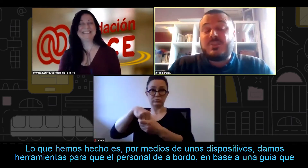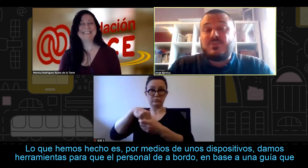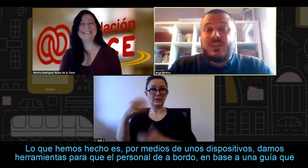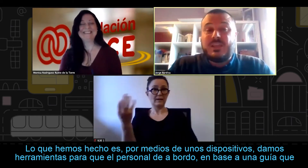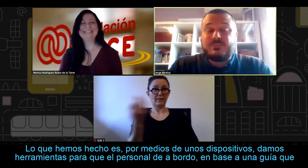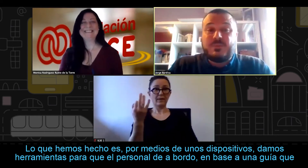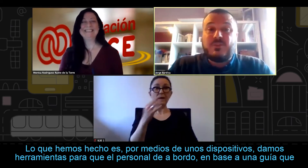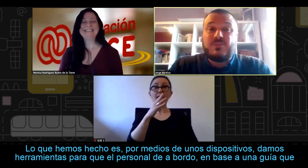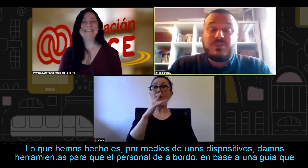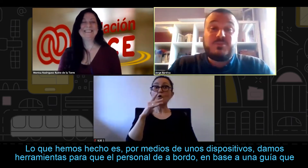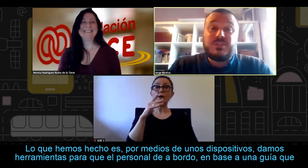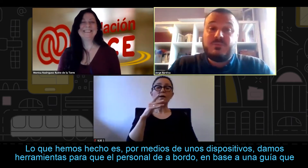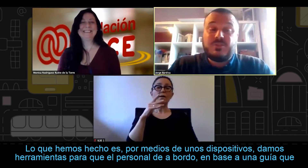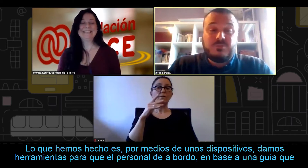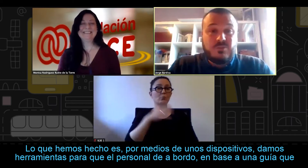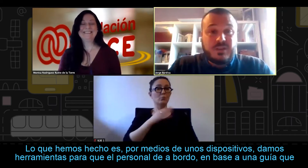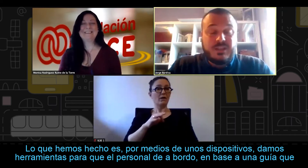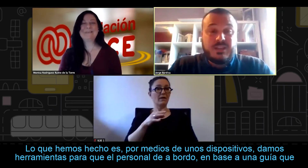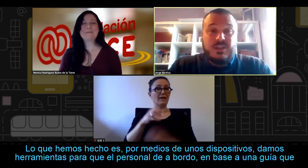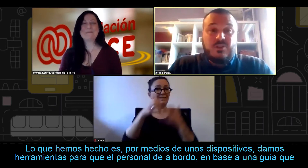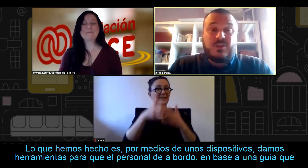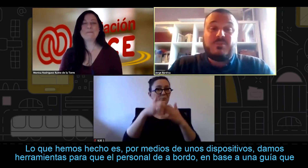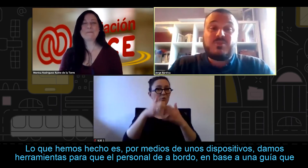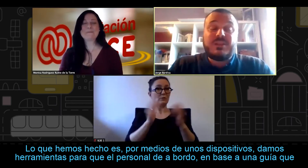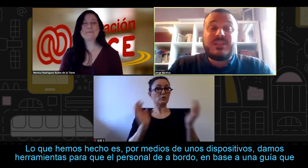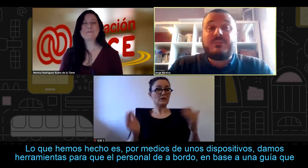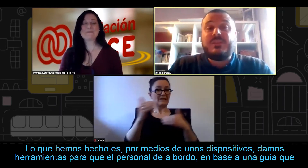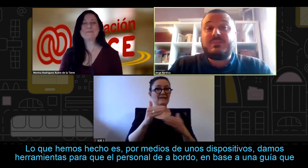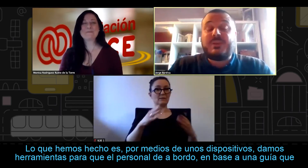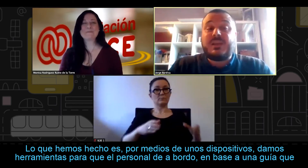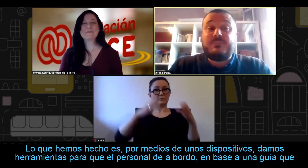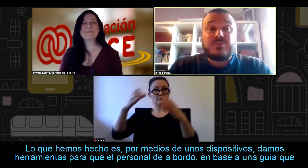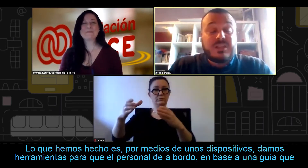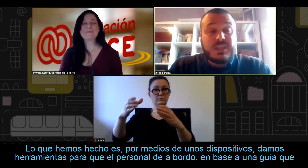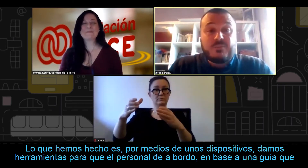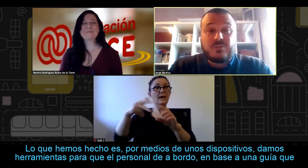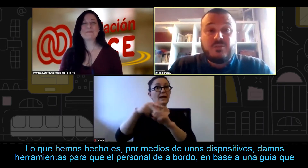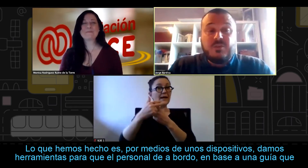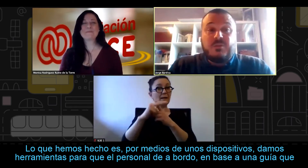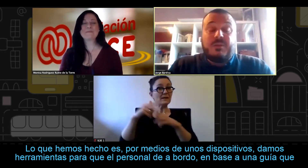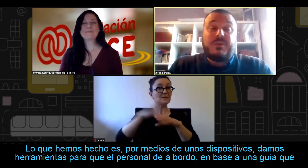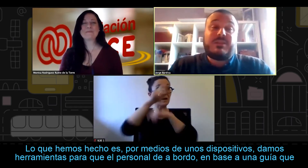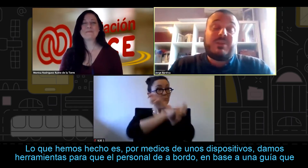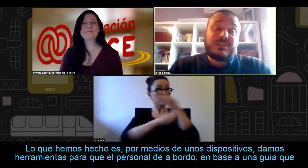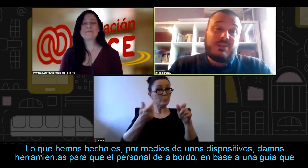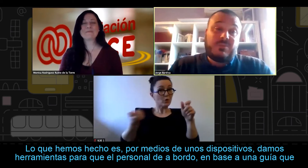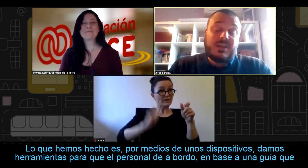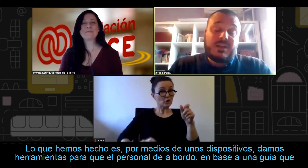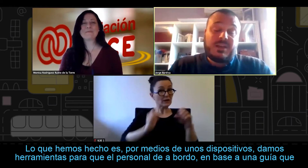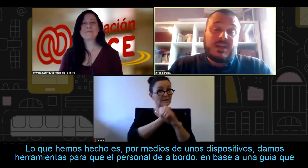hemos hecho ahí es por medio de unos dispositivos, igual un kit, lo que damos son unas herramientas para que el personal de a bordo, en base